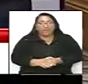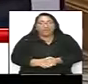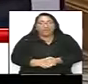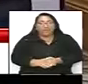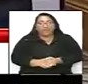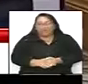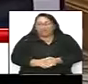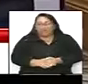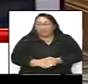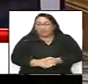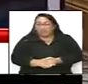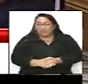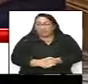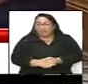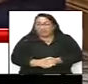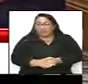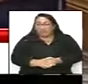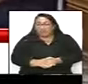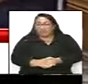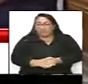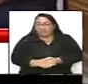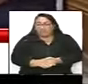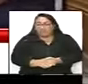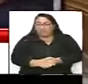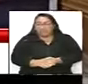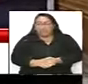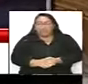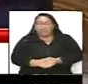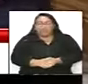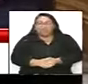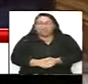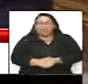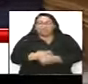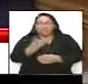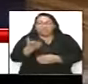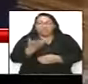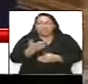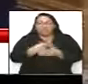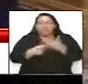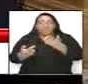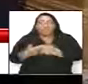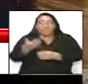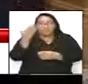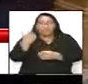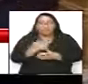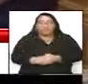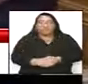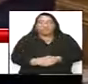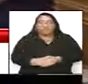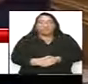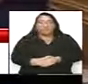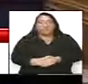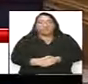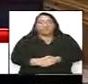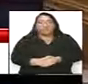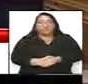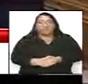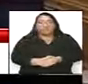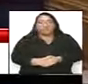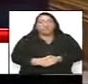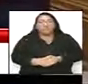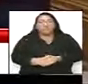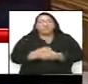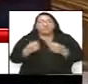Sí, mira, ese pedido se volvió a hacer la semana pasada porque